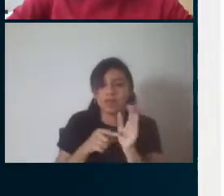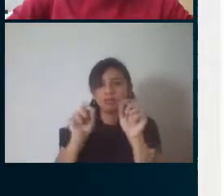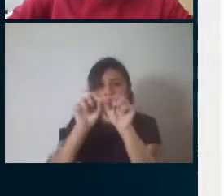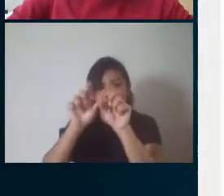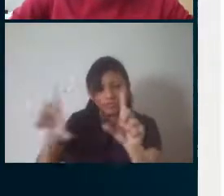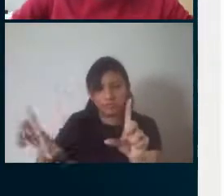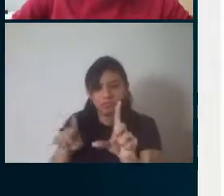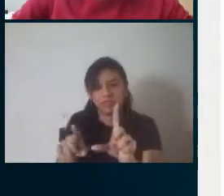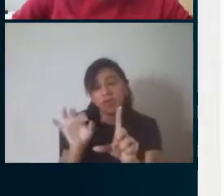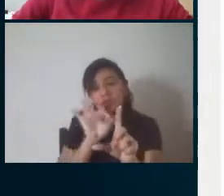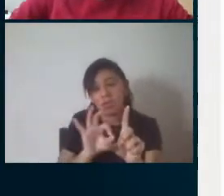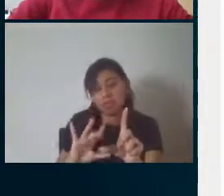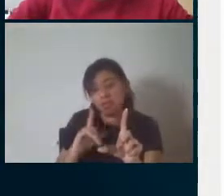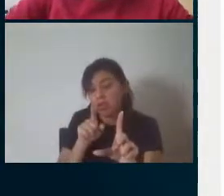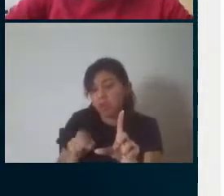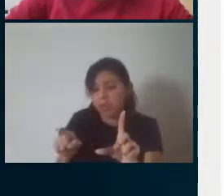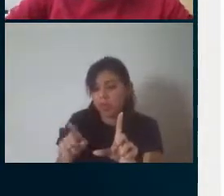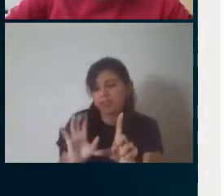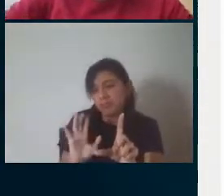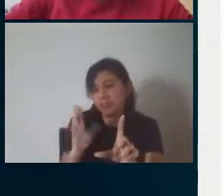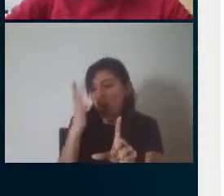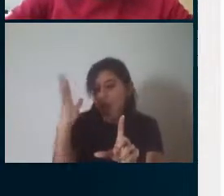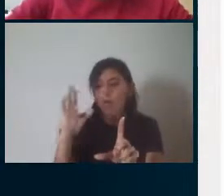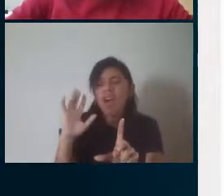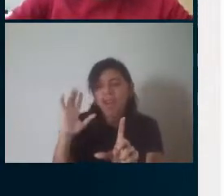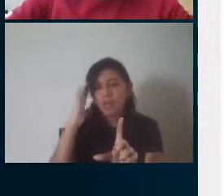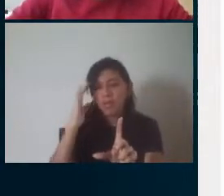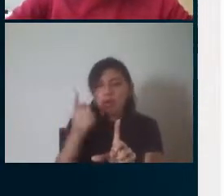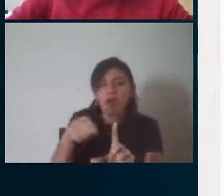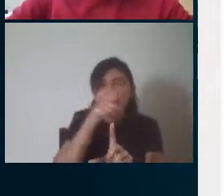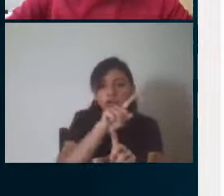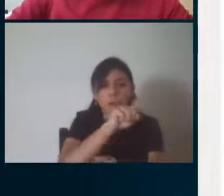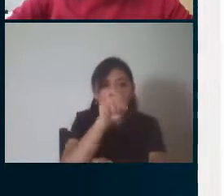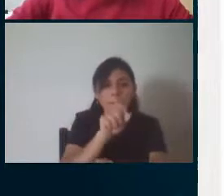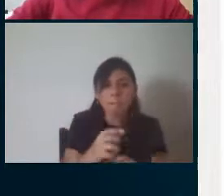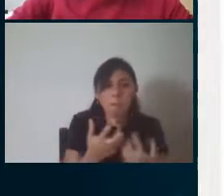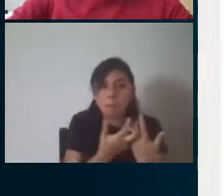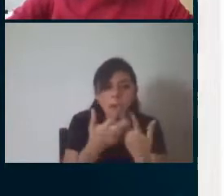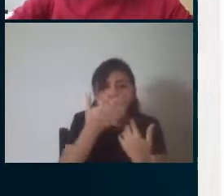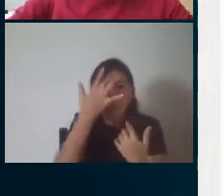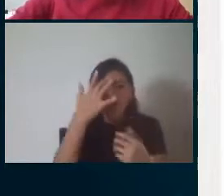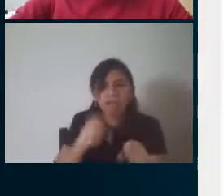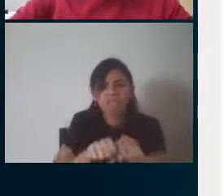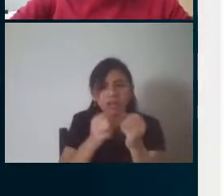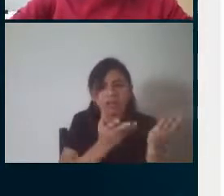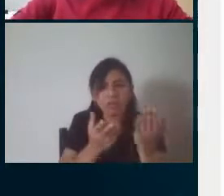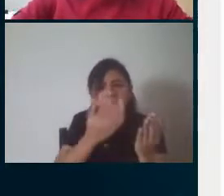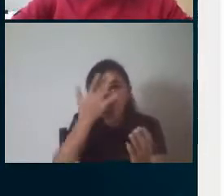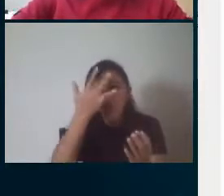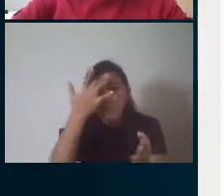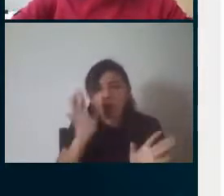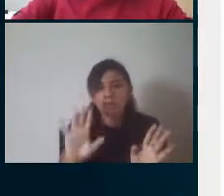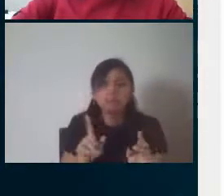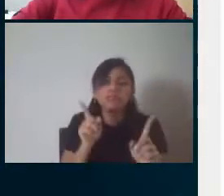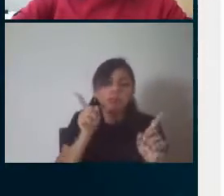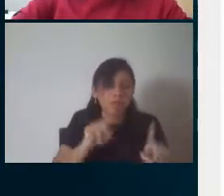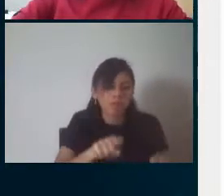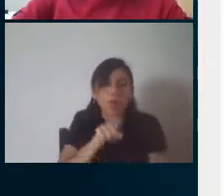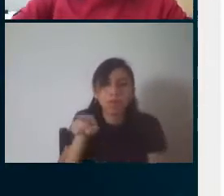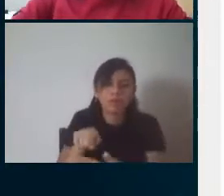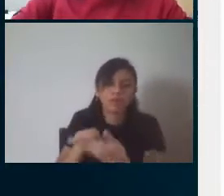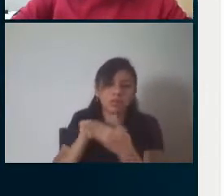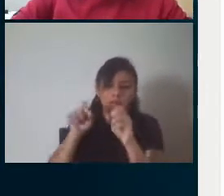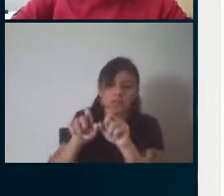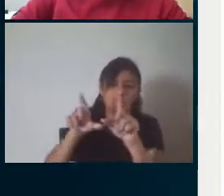mejoró o desmejoró en comparación al año anterior, ¿no? En la gráfica al lado se encuentra la evolución del indicador a lo